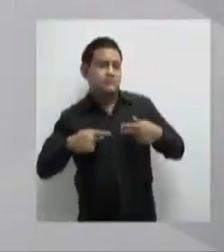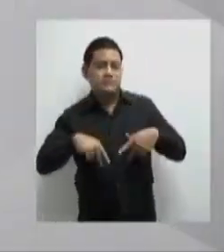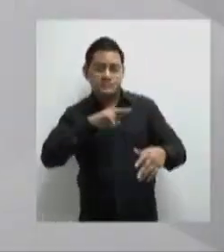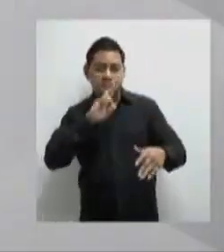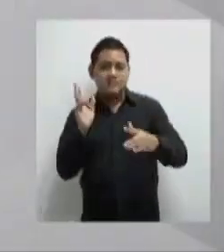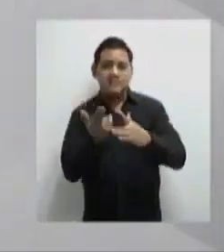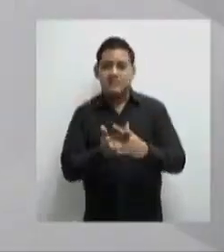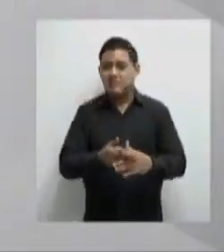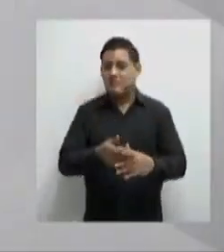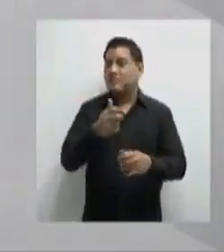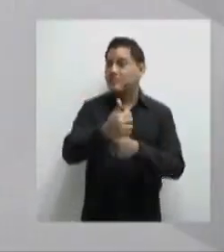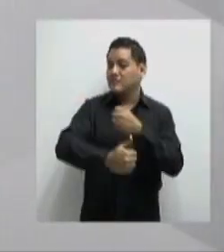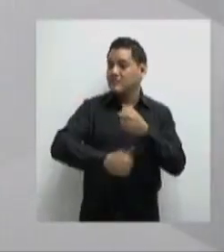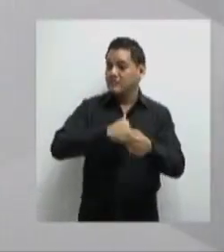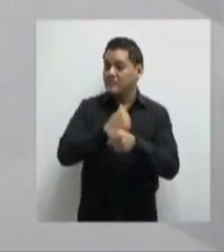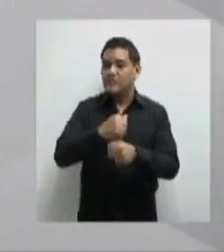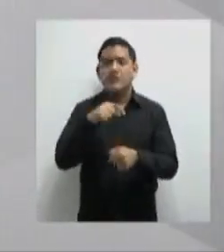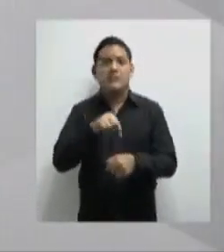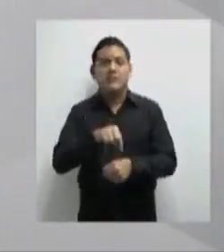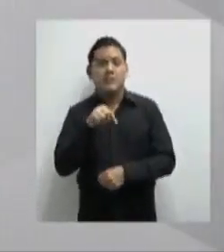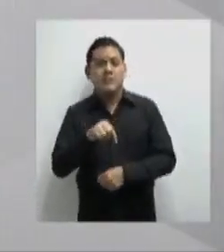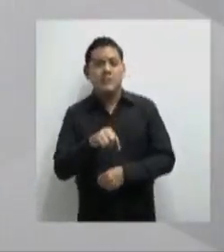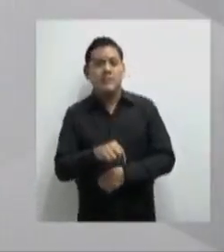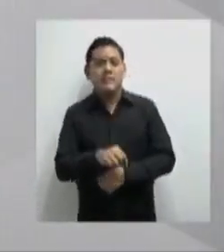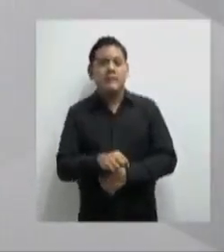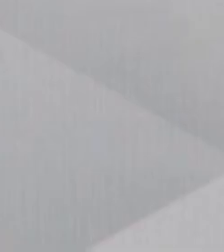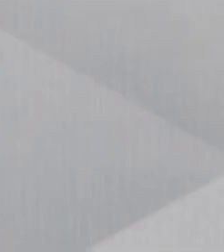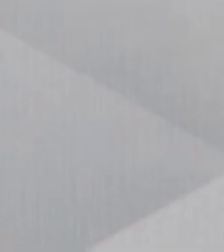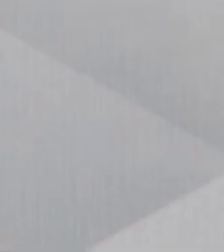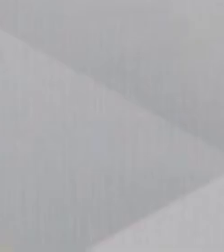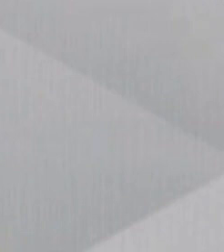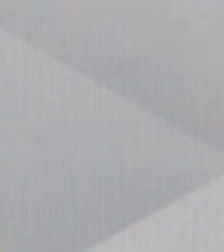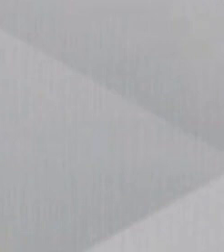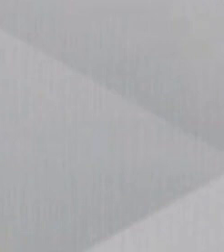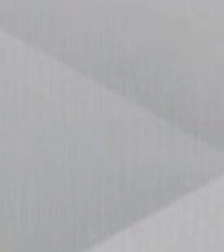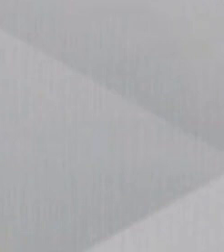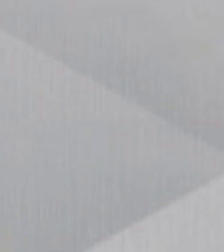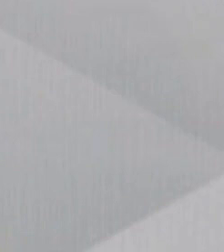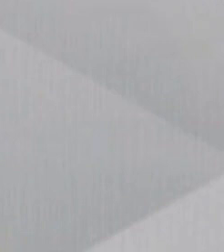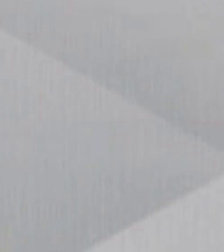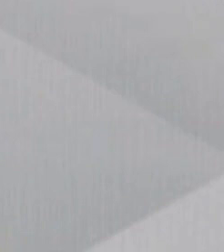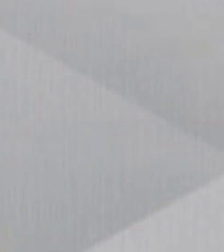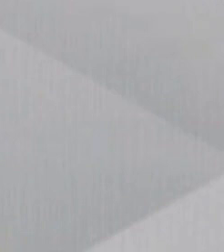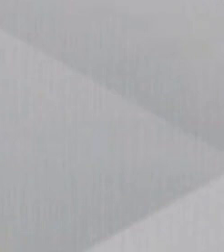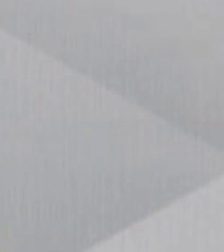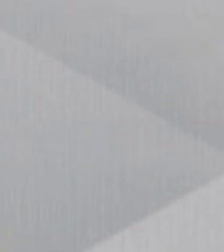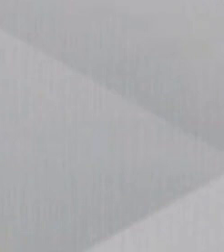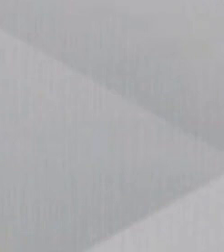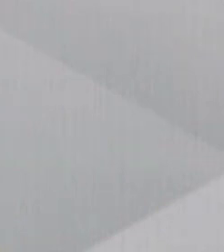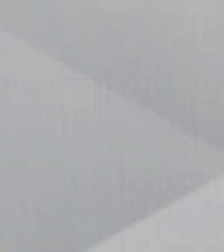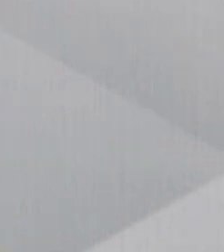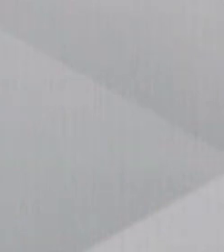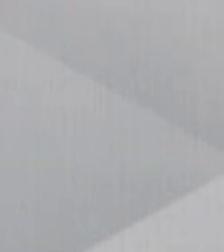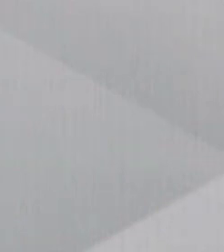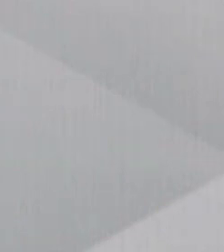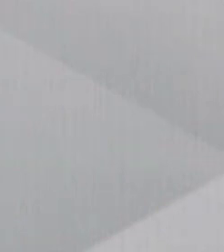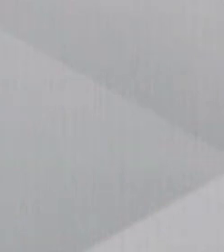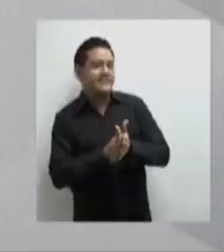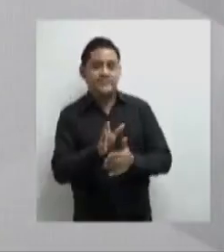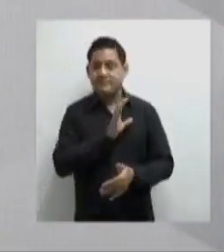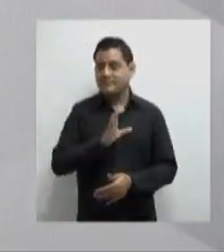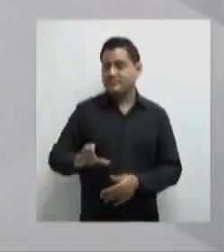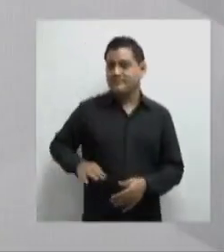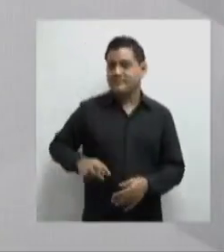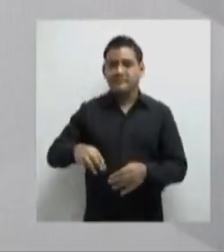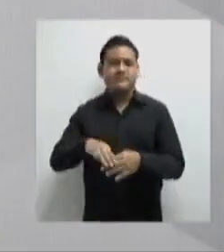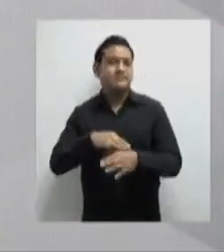atenderá el problema de la inseguridad pública en Tabasco de raíz, mejorando los cuerpos policíacos con capacitación, organización